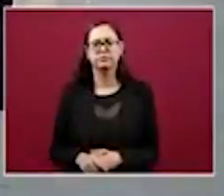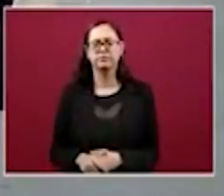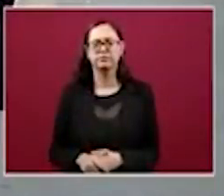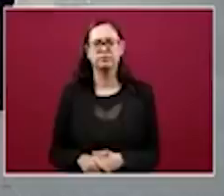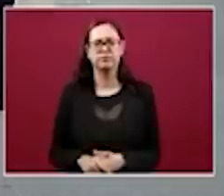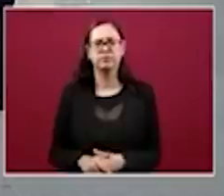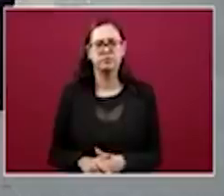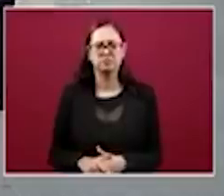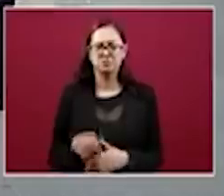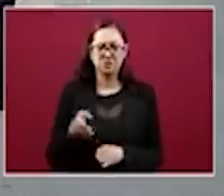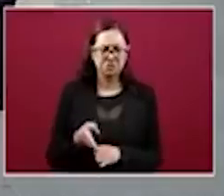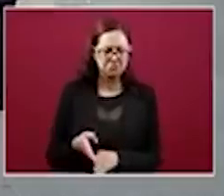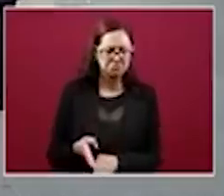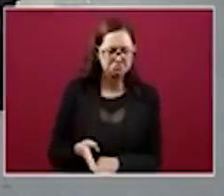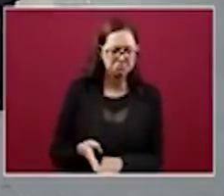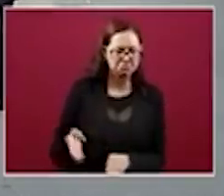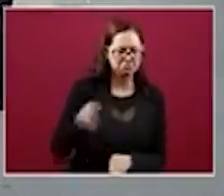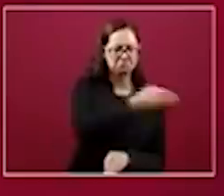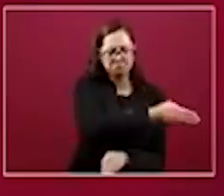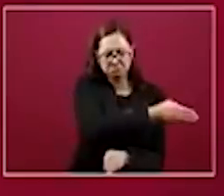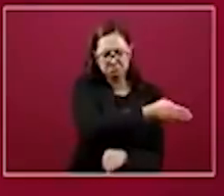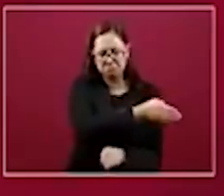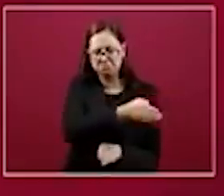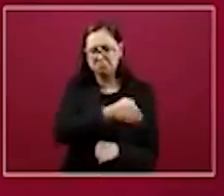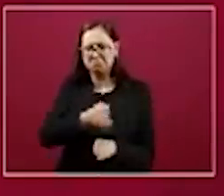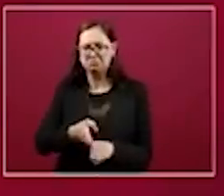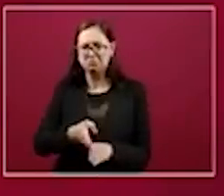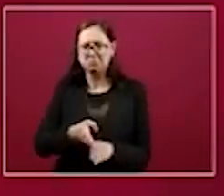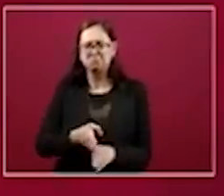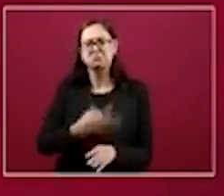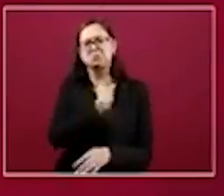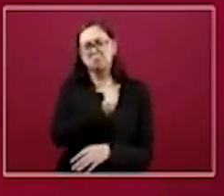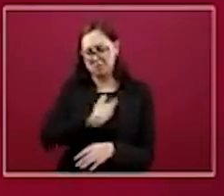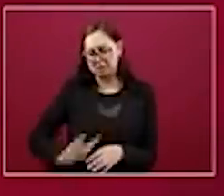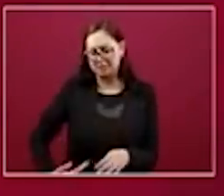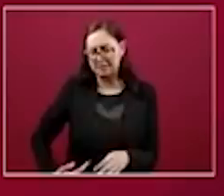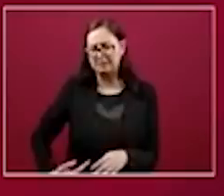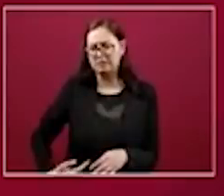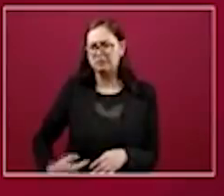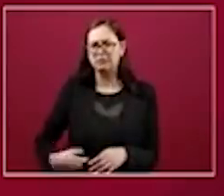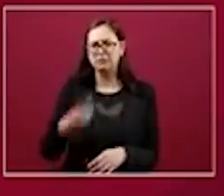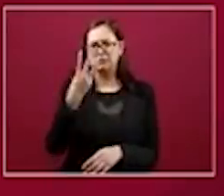¿En qué tiempo un presidente enviaba una terna